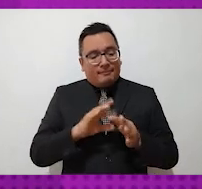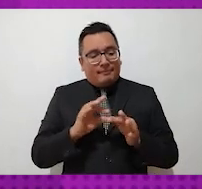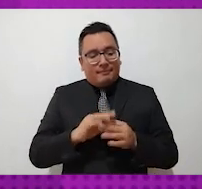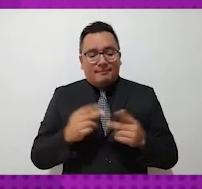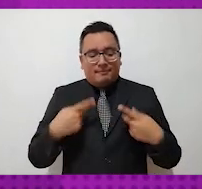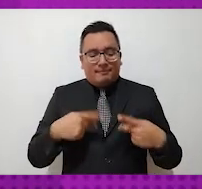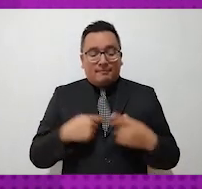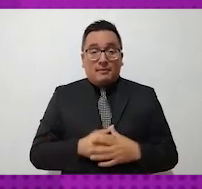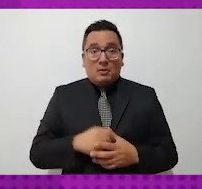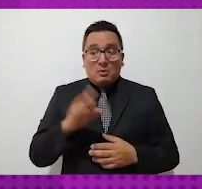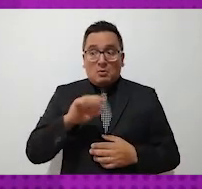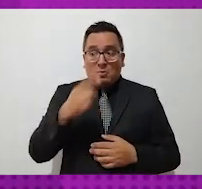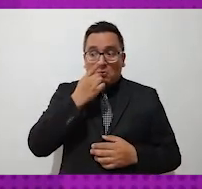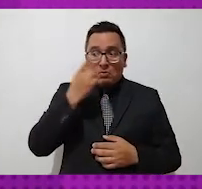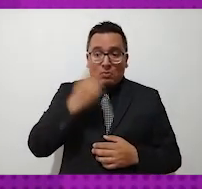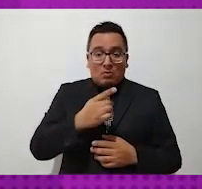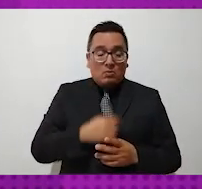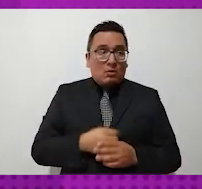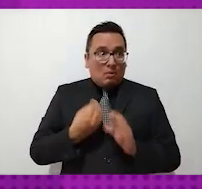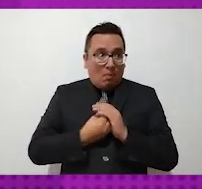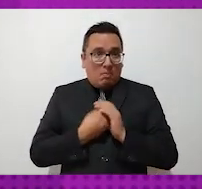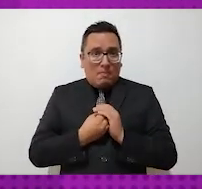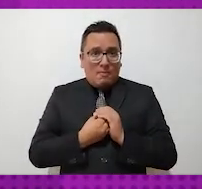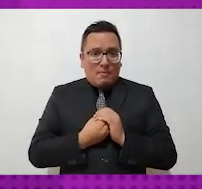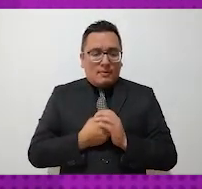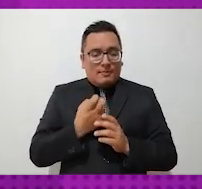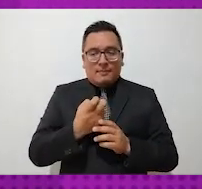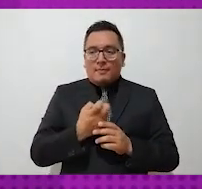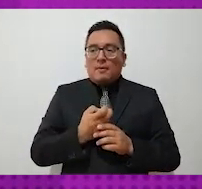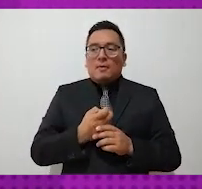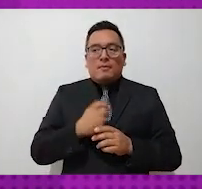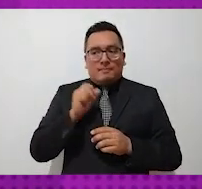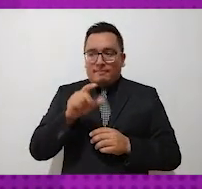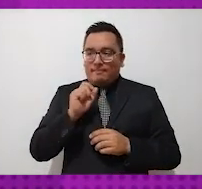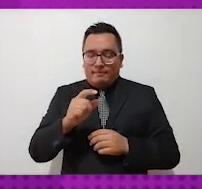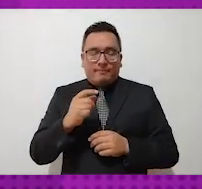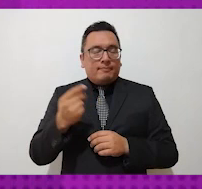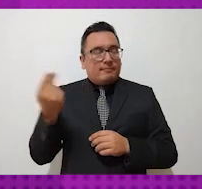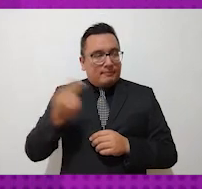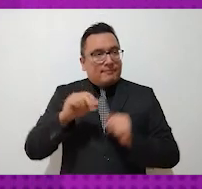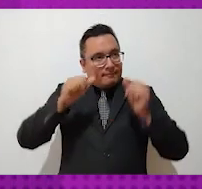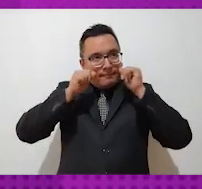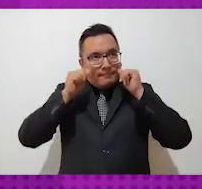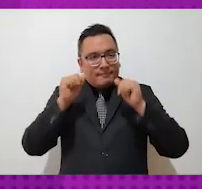a las personas que aunque tú denuncies de manera anónima, es la misma seriedad, la misma